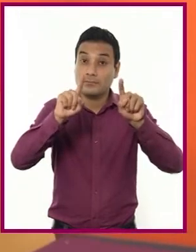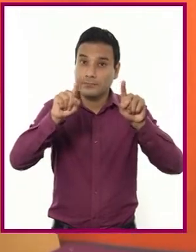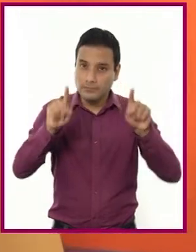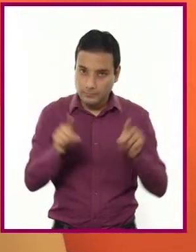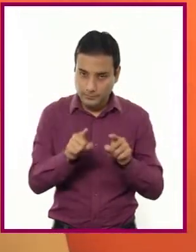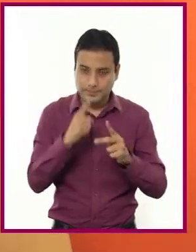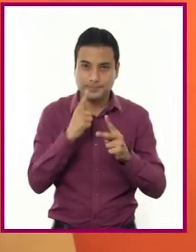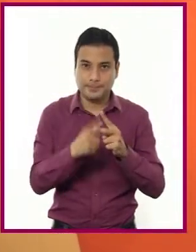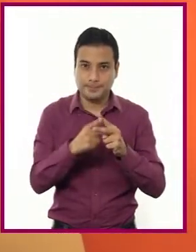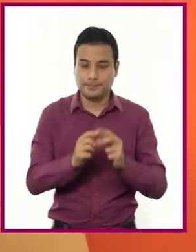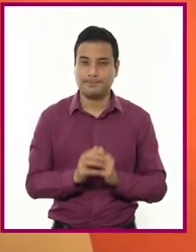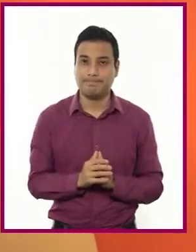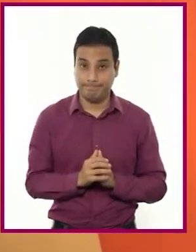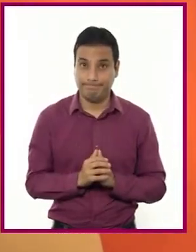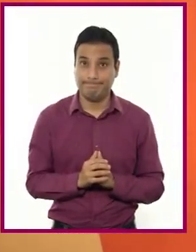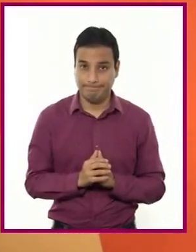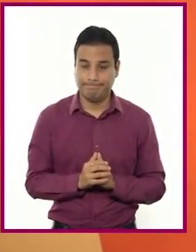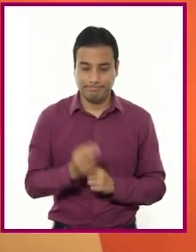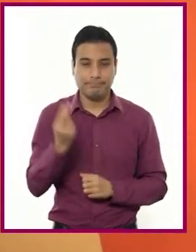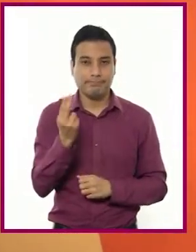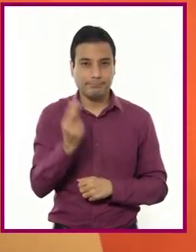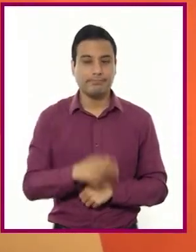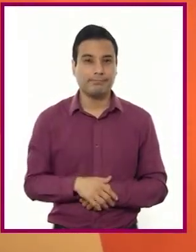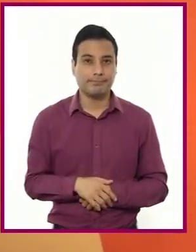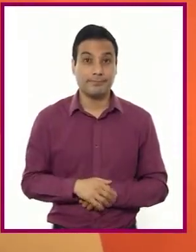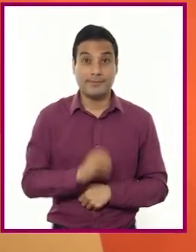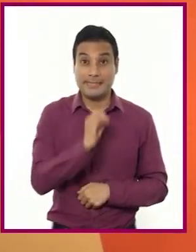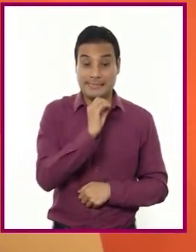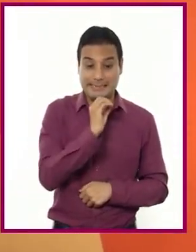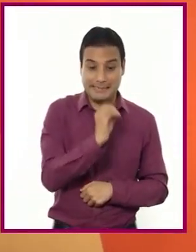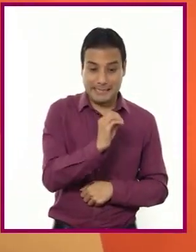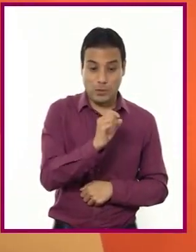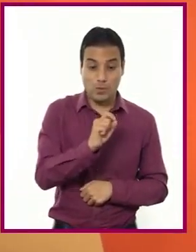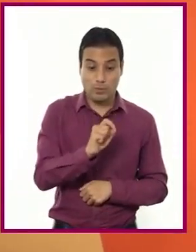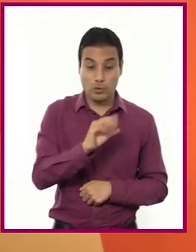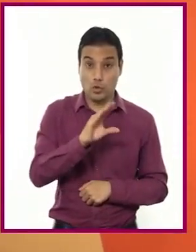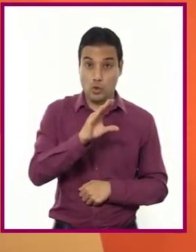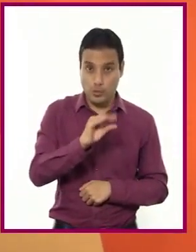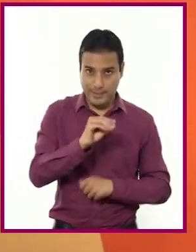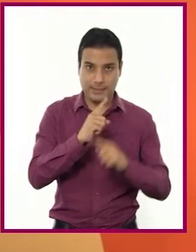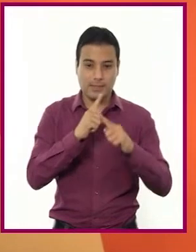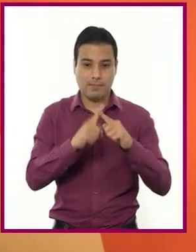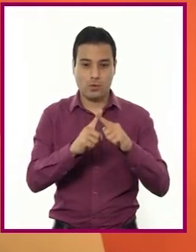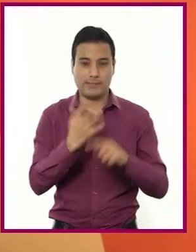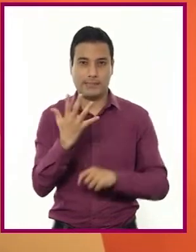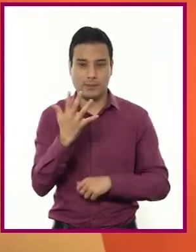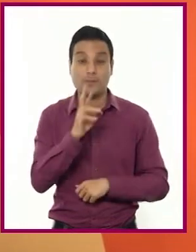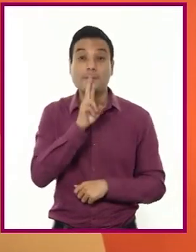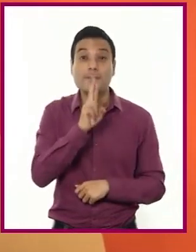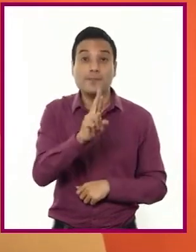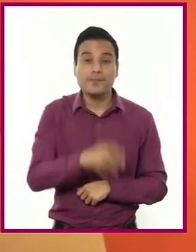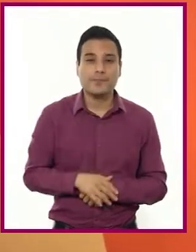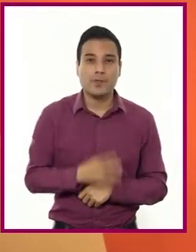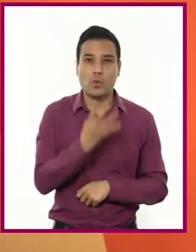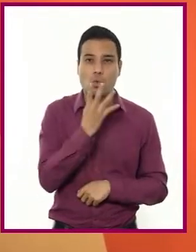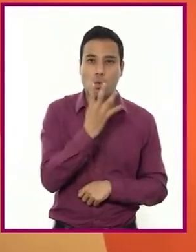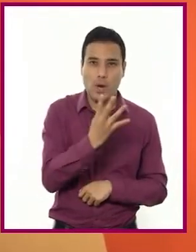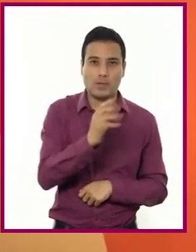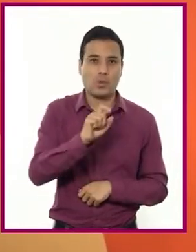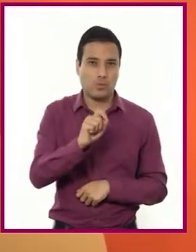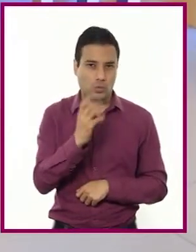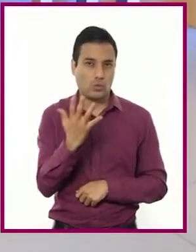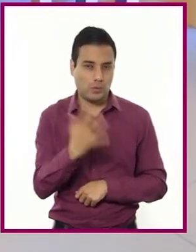En el primer miembro hay que multiplicar 0.90 por 5, obteniendo